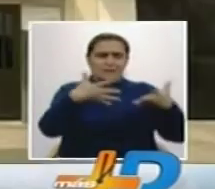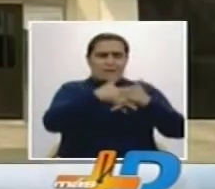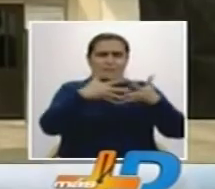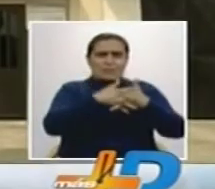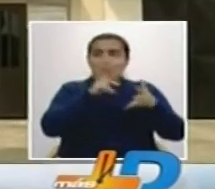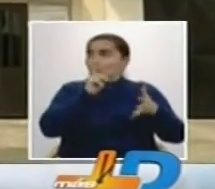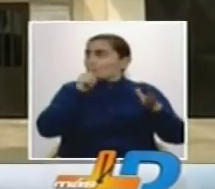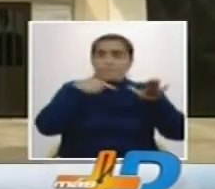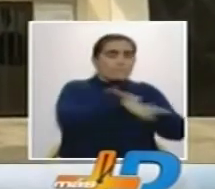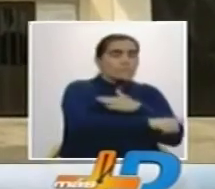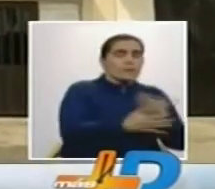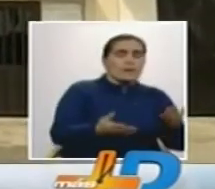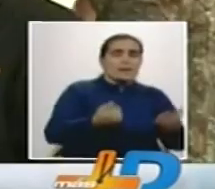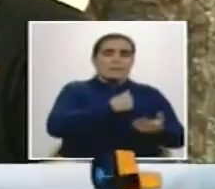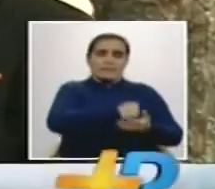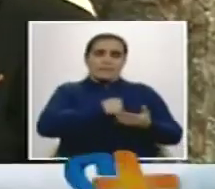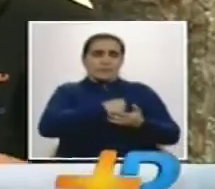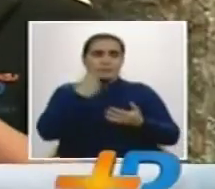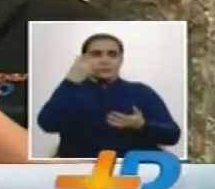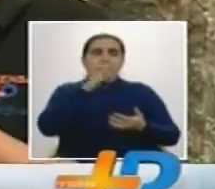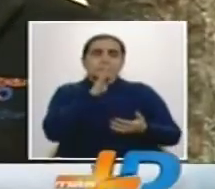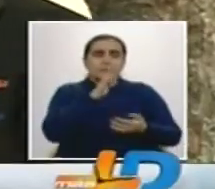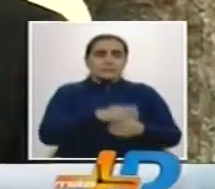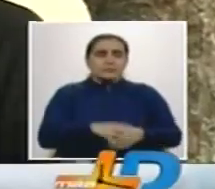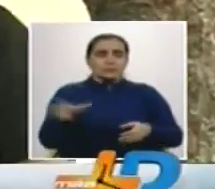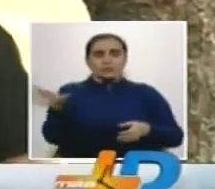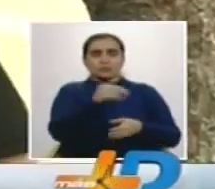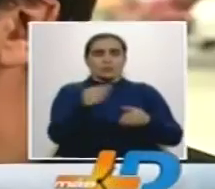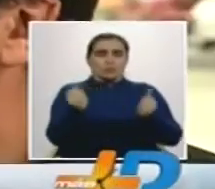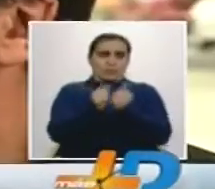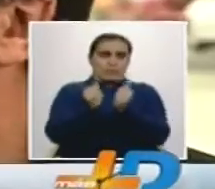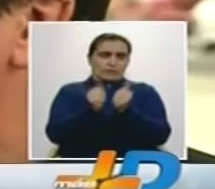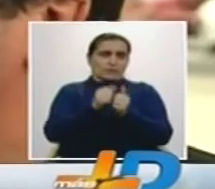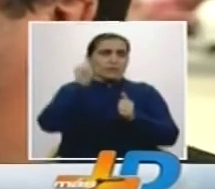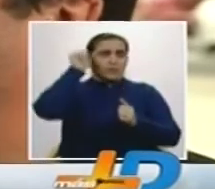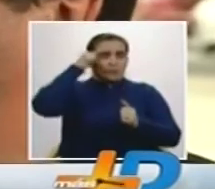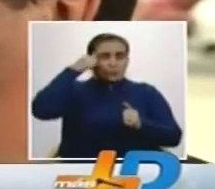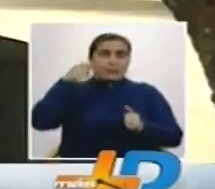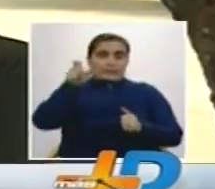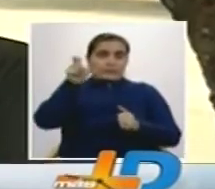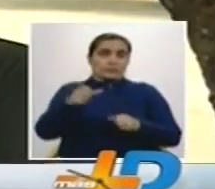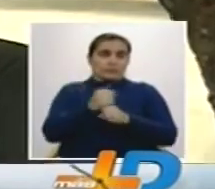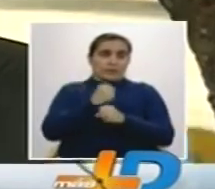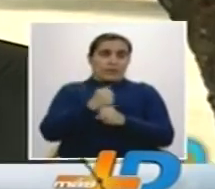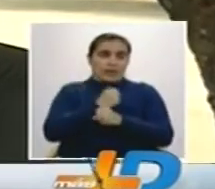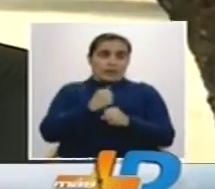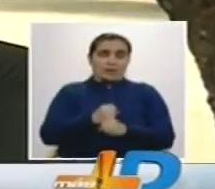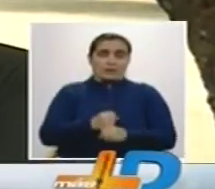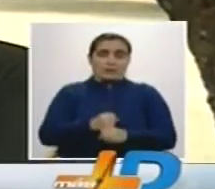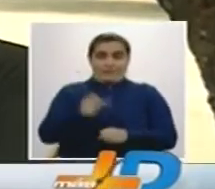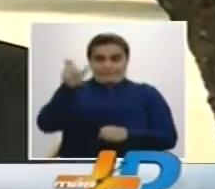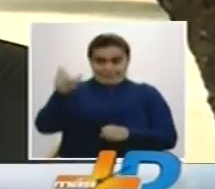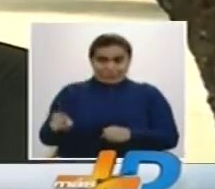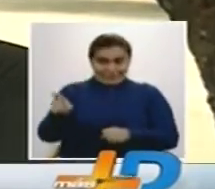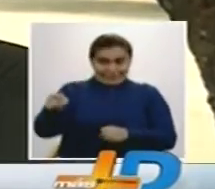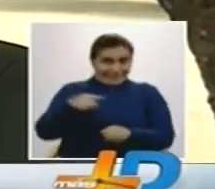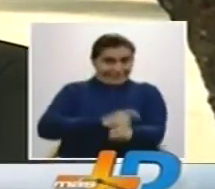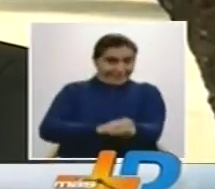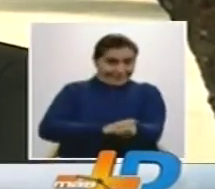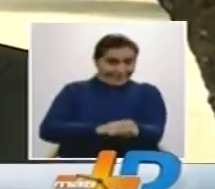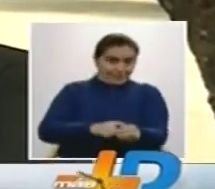que el conductor que lo arrolló huyó del lugar. Sus compañeros lo recuerdan como un gran trabajador. Un muchacho muy